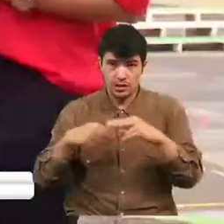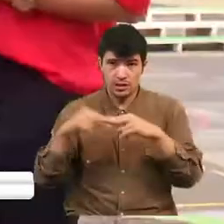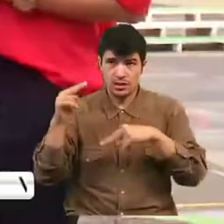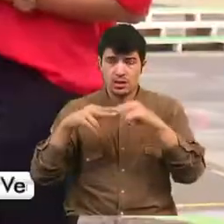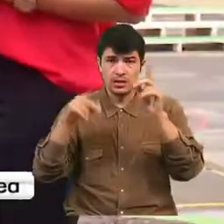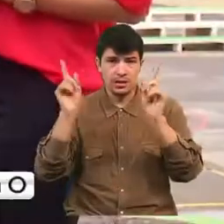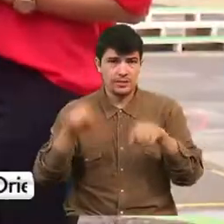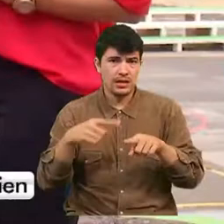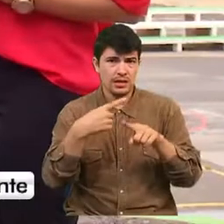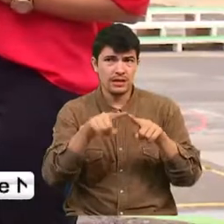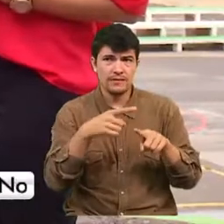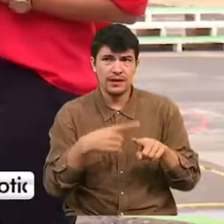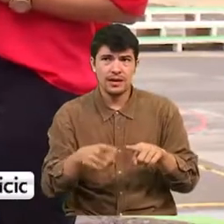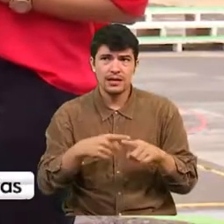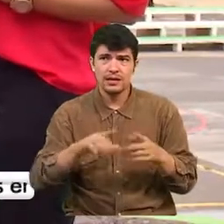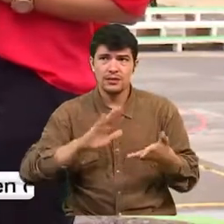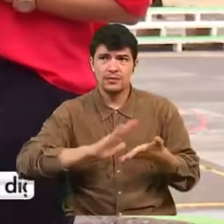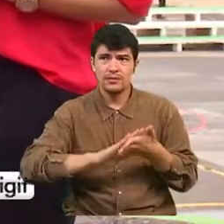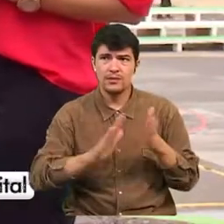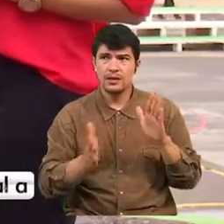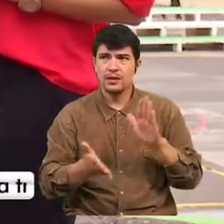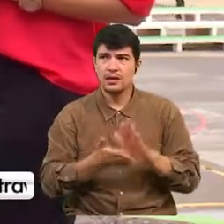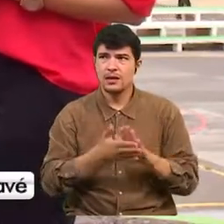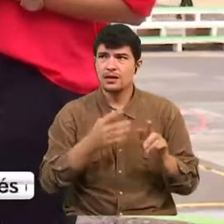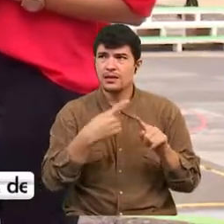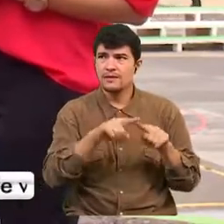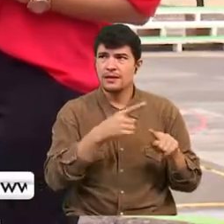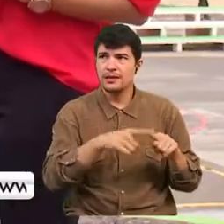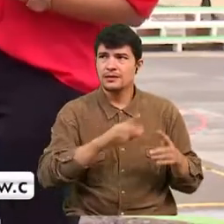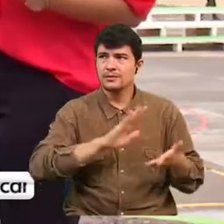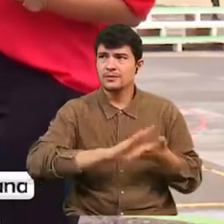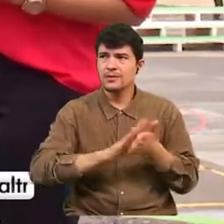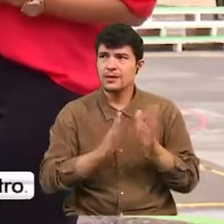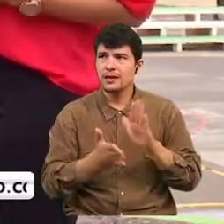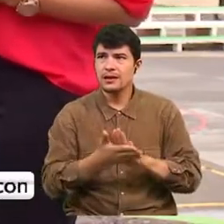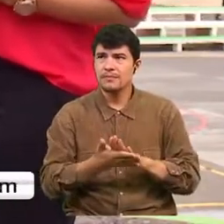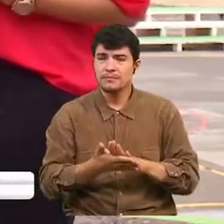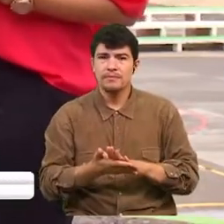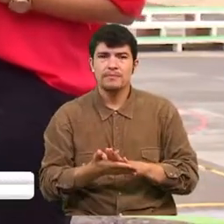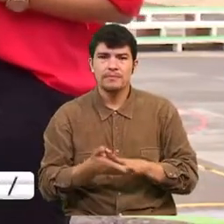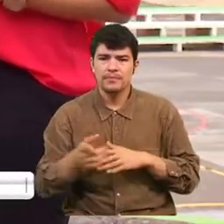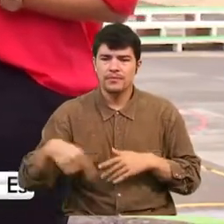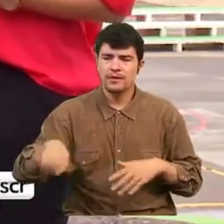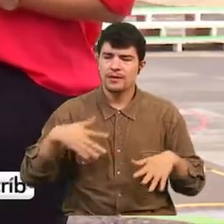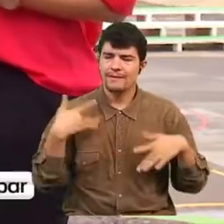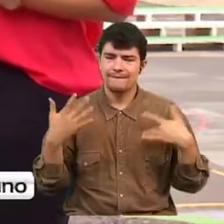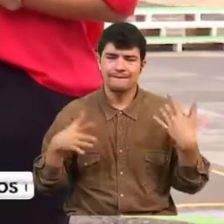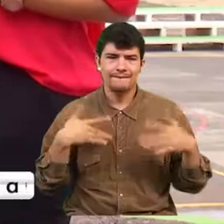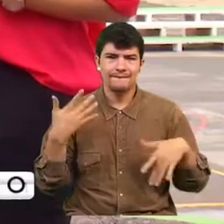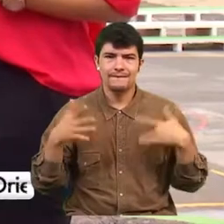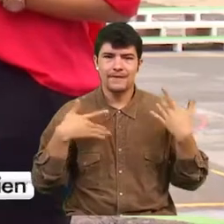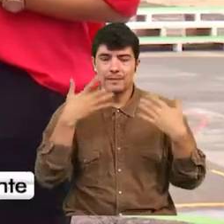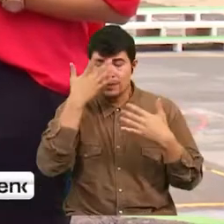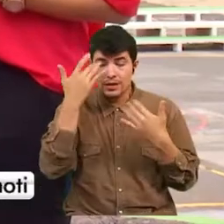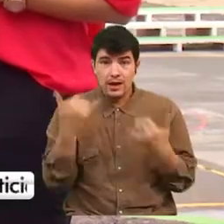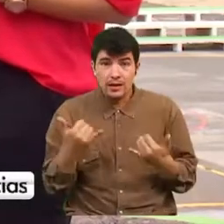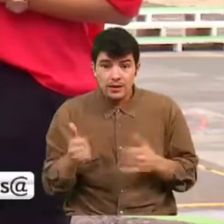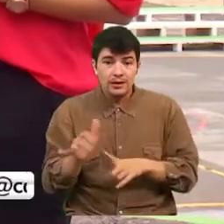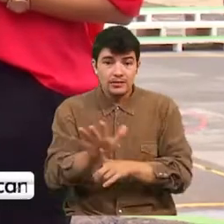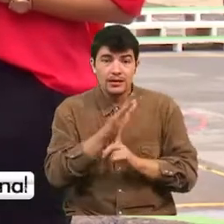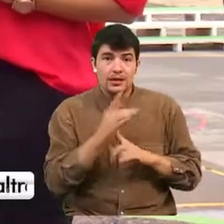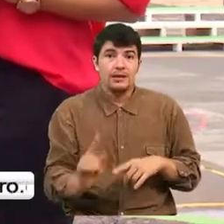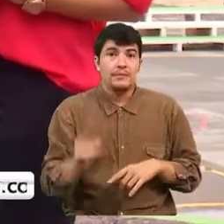los diferentes habitantes pues están festejando y están celebrando por haber sido inaugurada precisamente en esta Expedición Santander, la primera de este